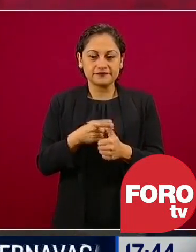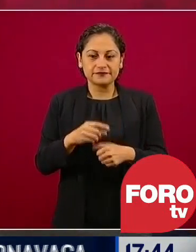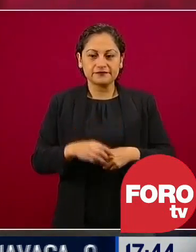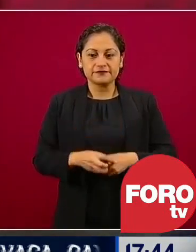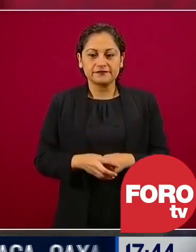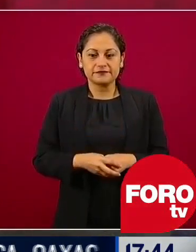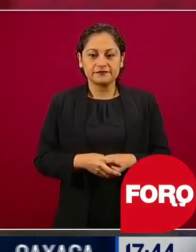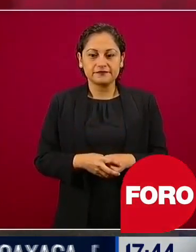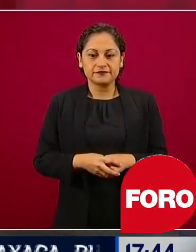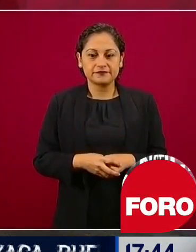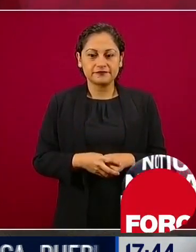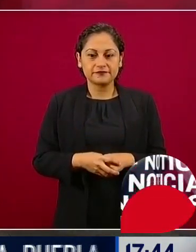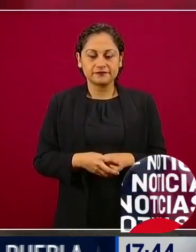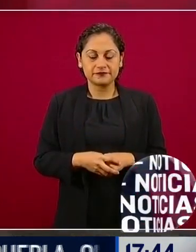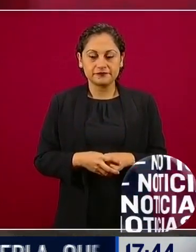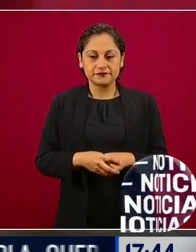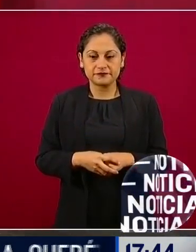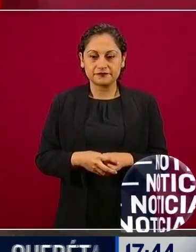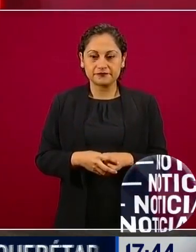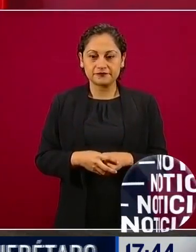la